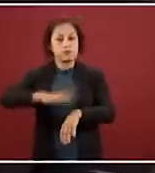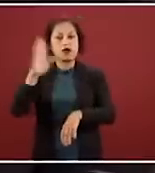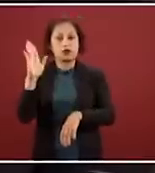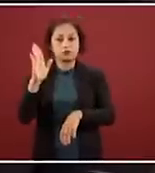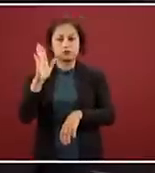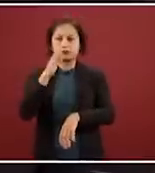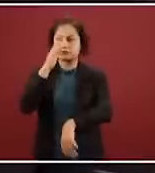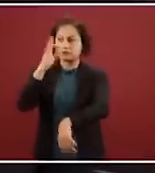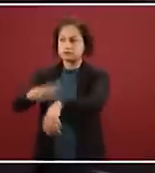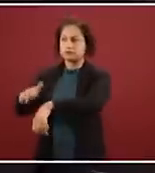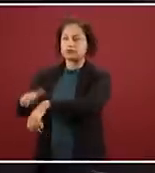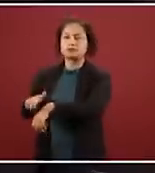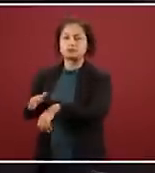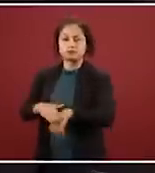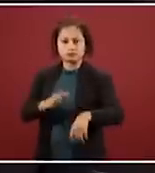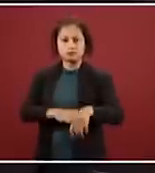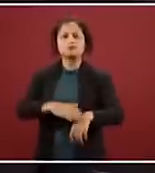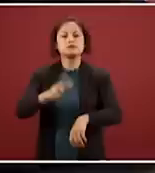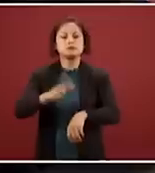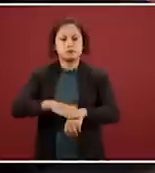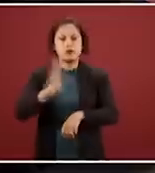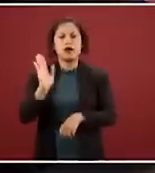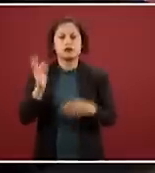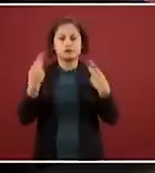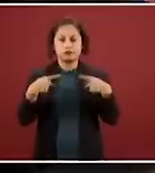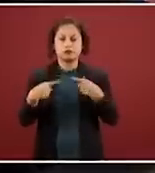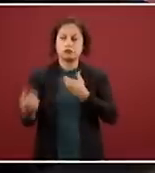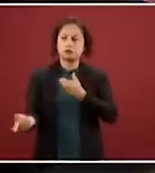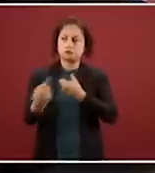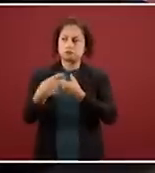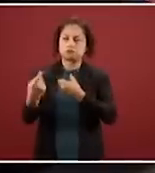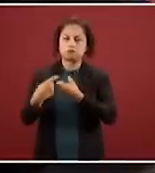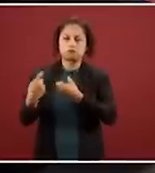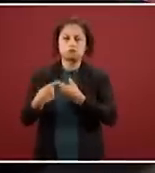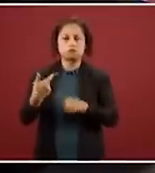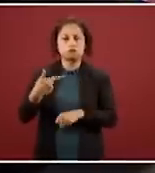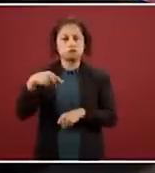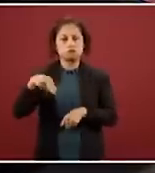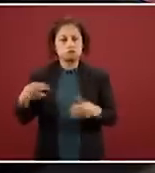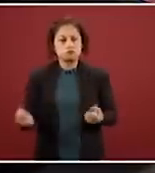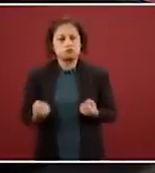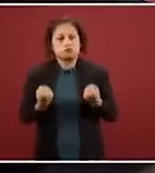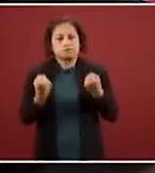convocando y reclutando a más elementos para la Guardia Nacional,